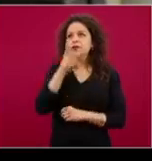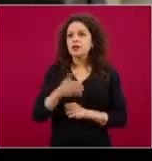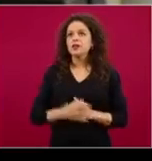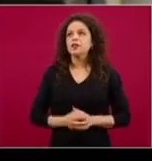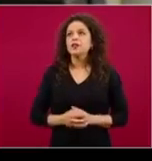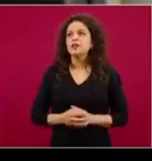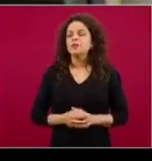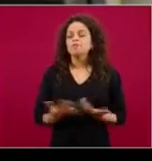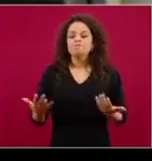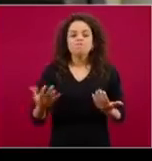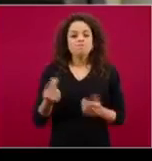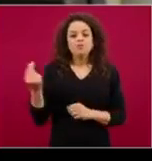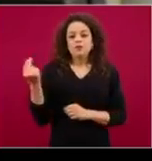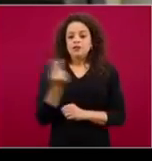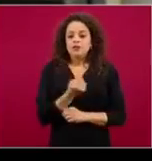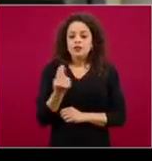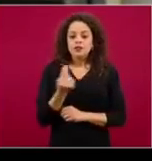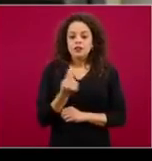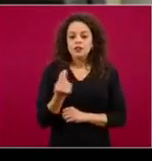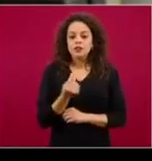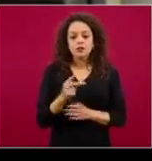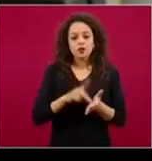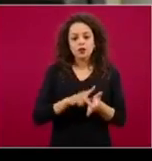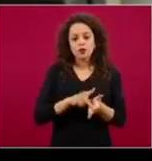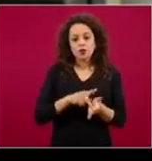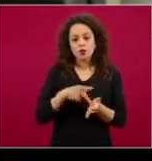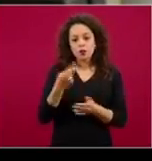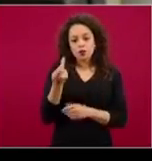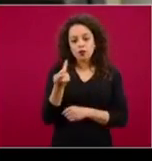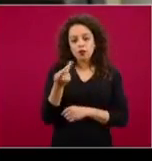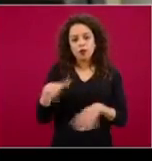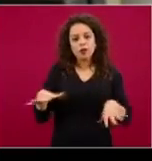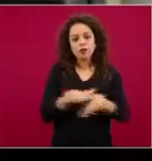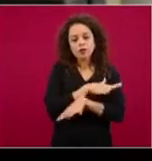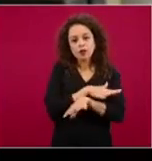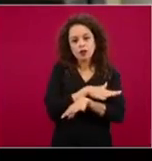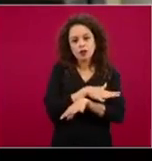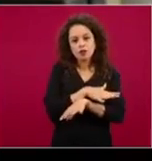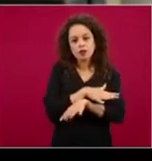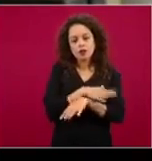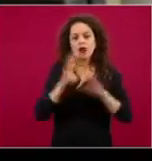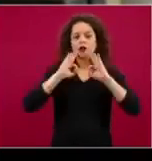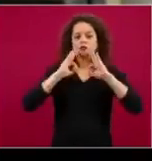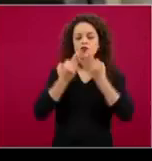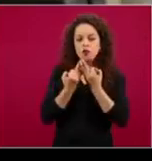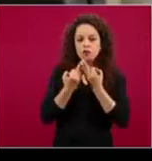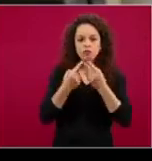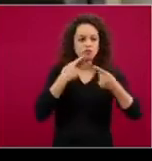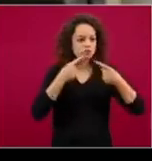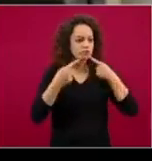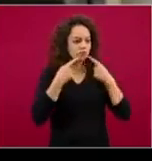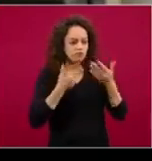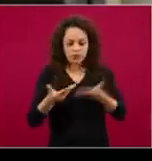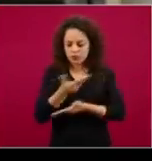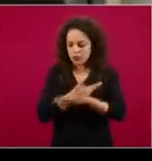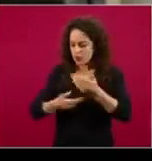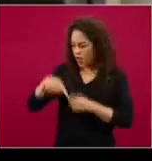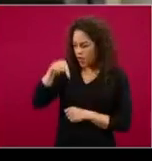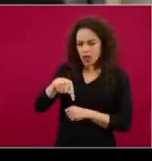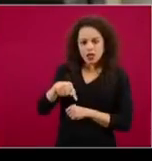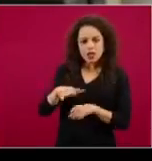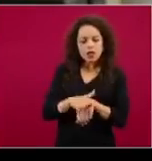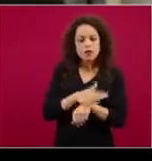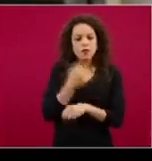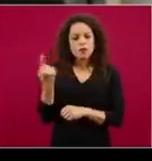reivindicar pues el modelo que se ha establecido aquí de diálogo? Porque es un modelo que